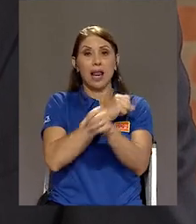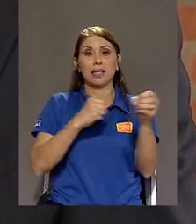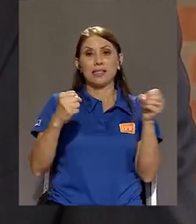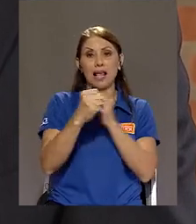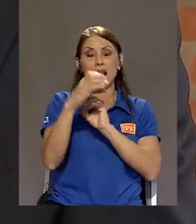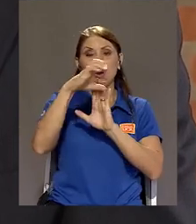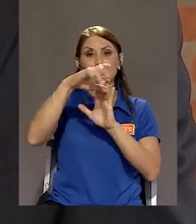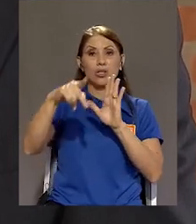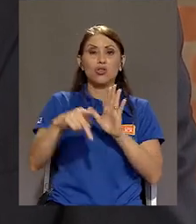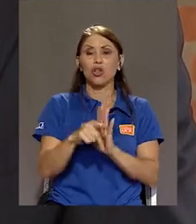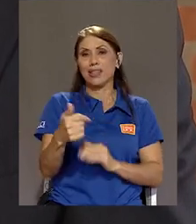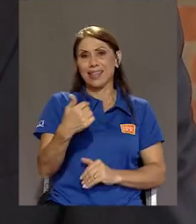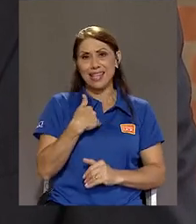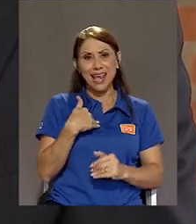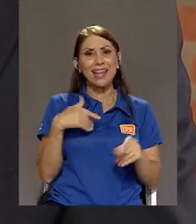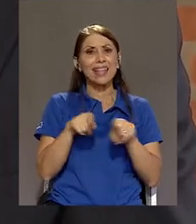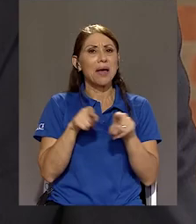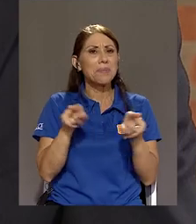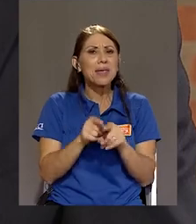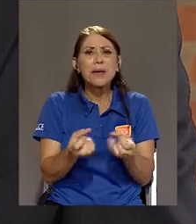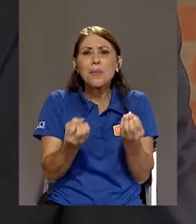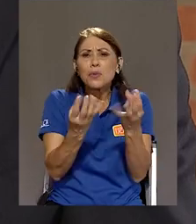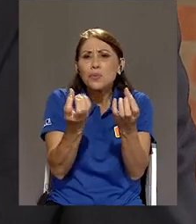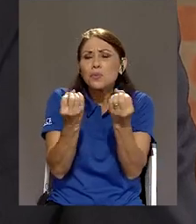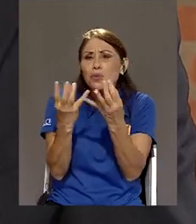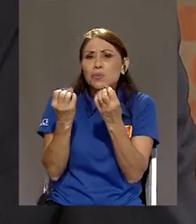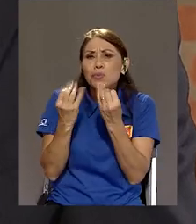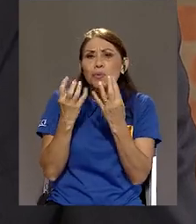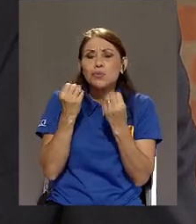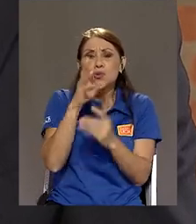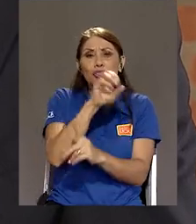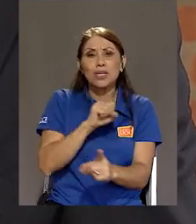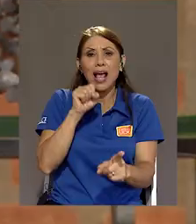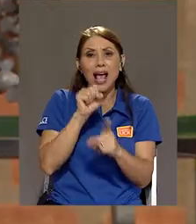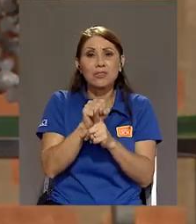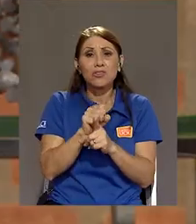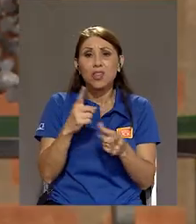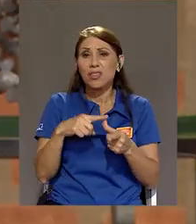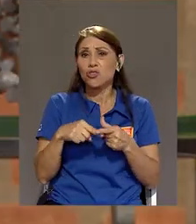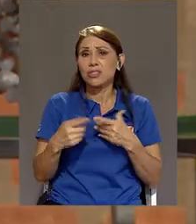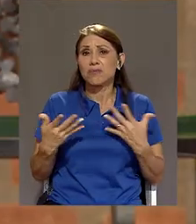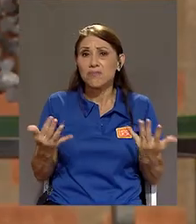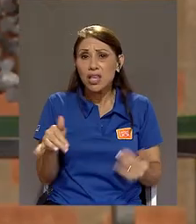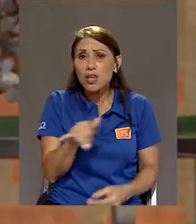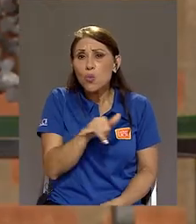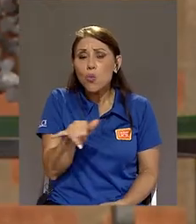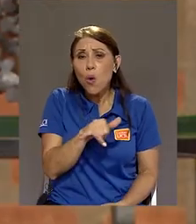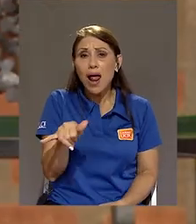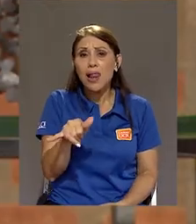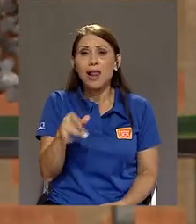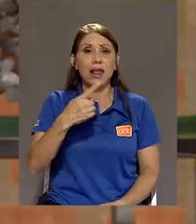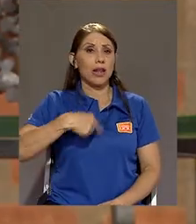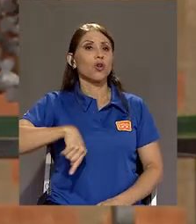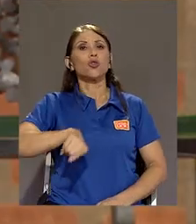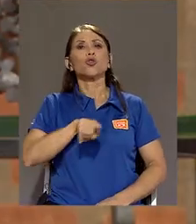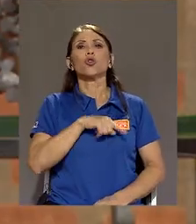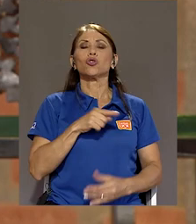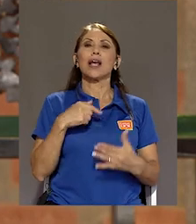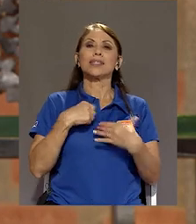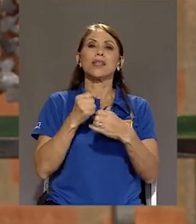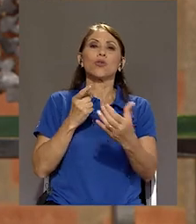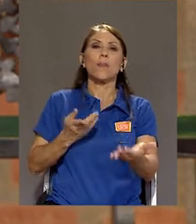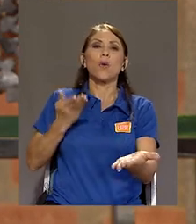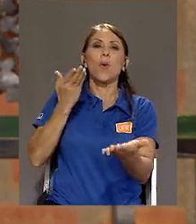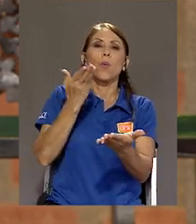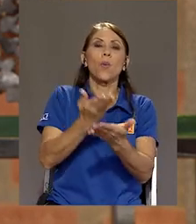pero de miles de casos igual. Entonces estamos haciendo una propuesta para separar funciones, es decir, que el recurso